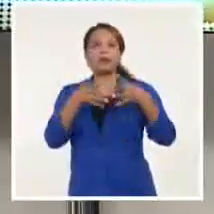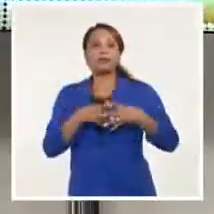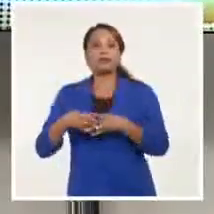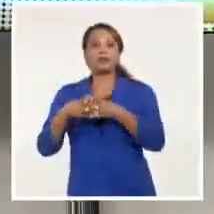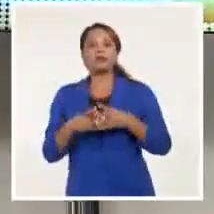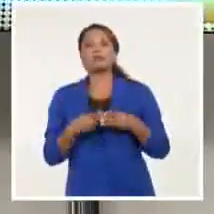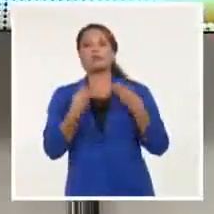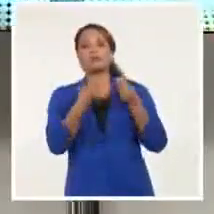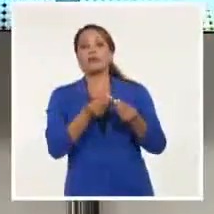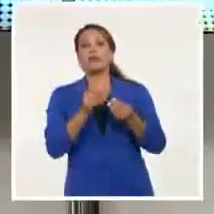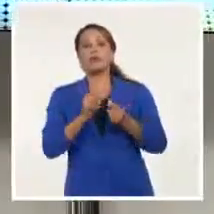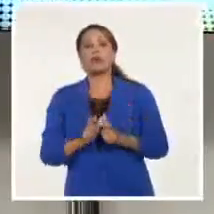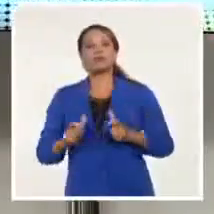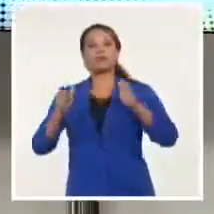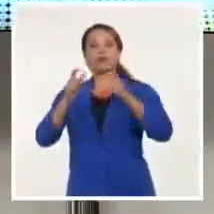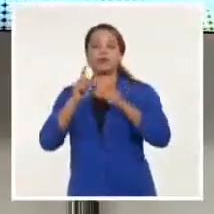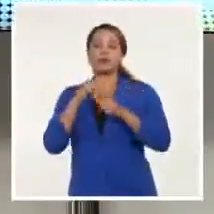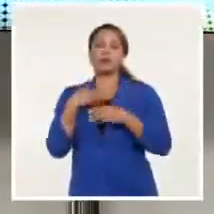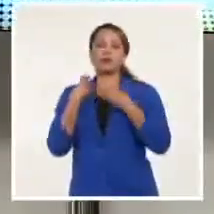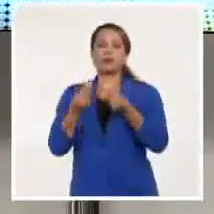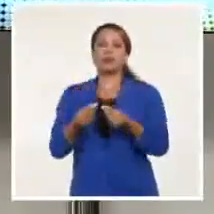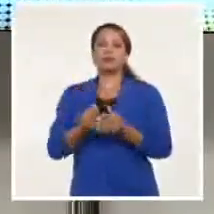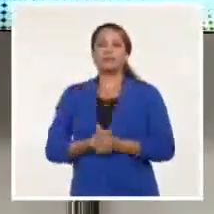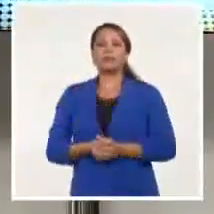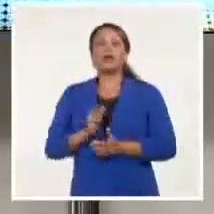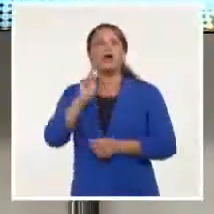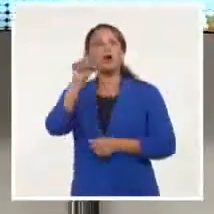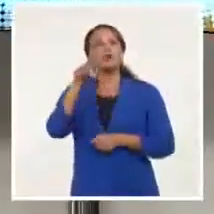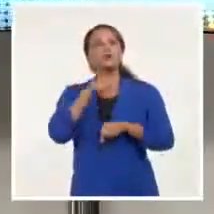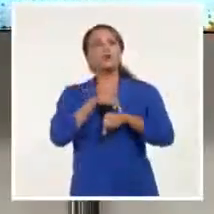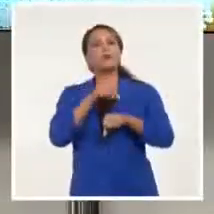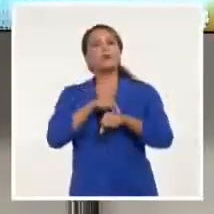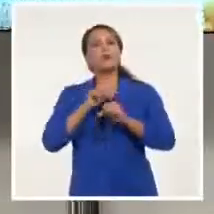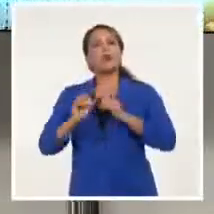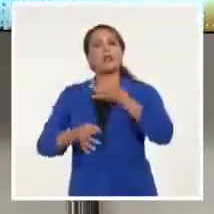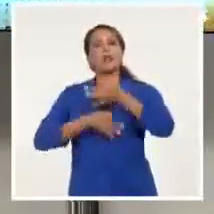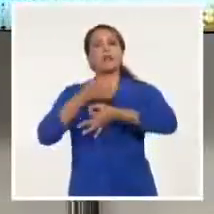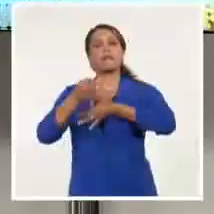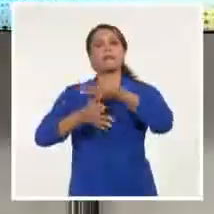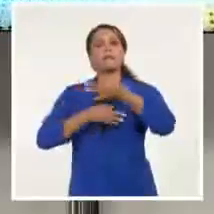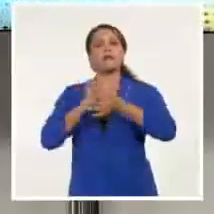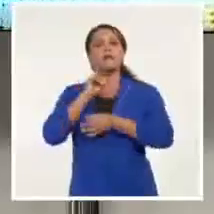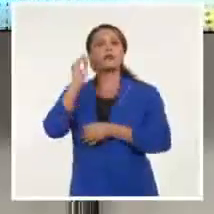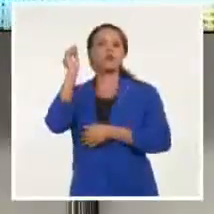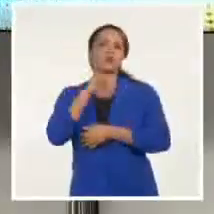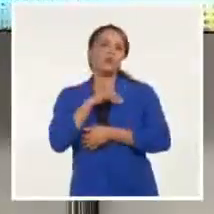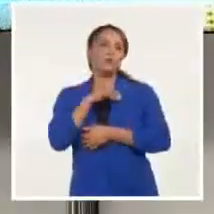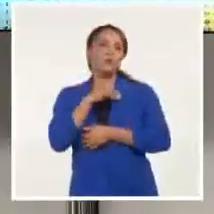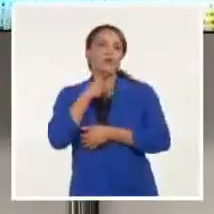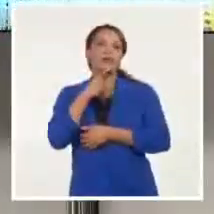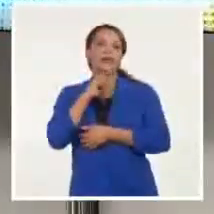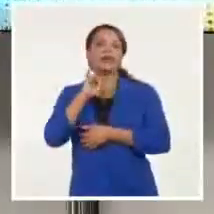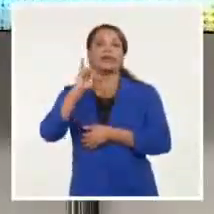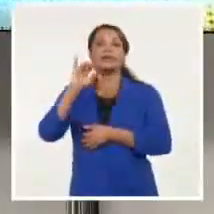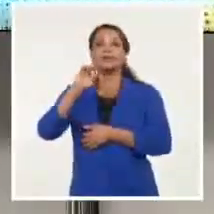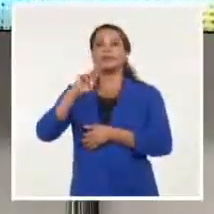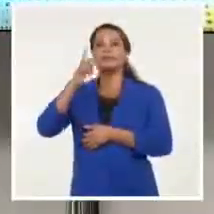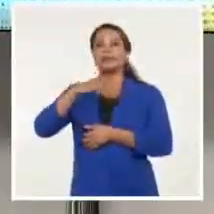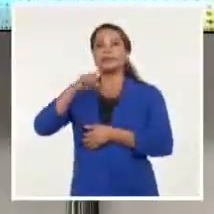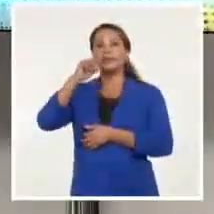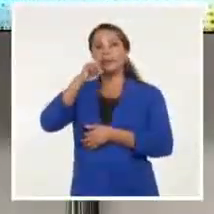tanques Abrams. Y de última hora, lo destacábamos en titulares, conocimos que en Irán